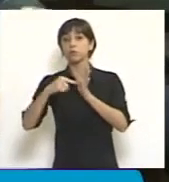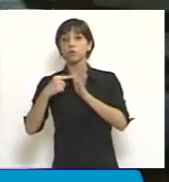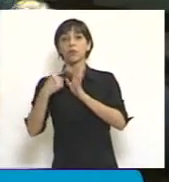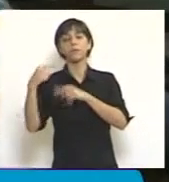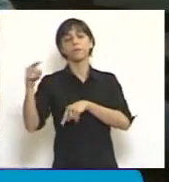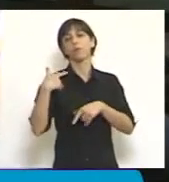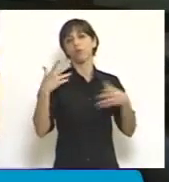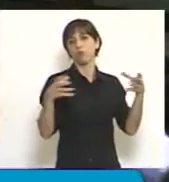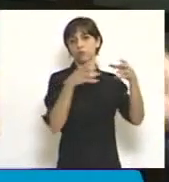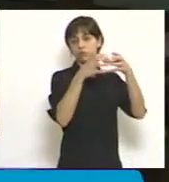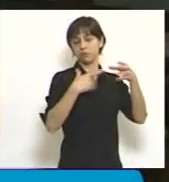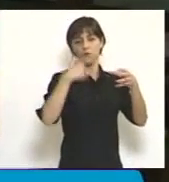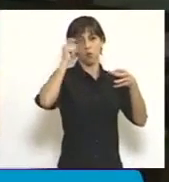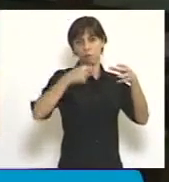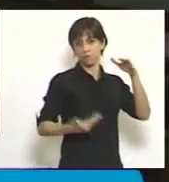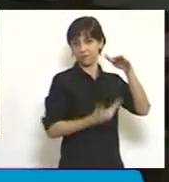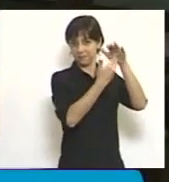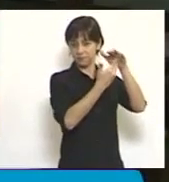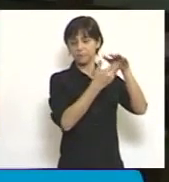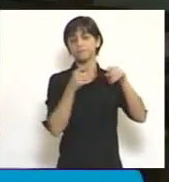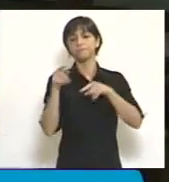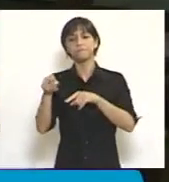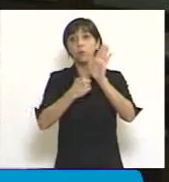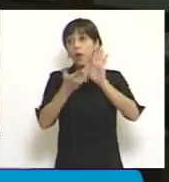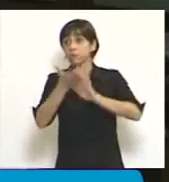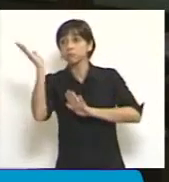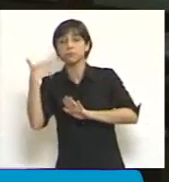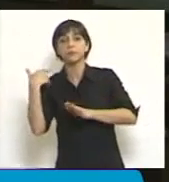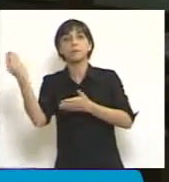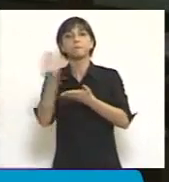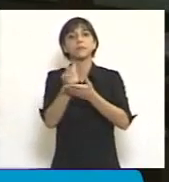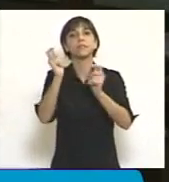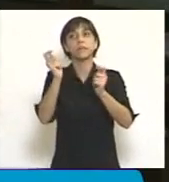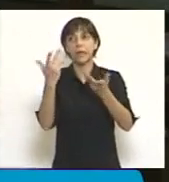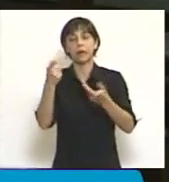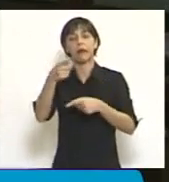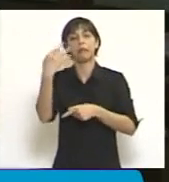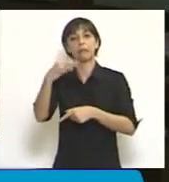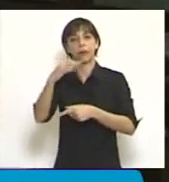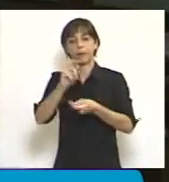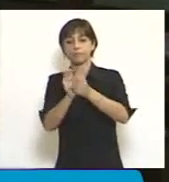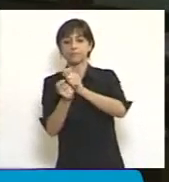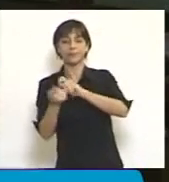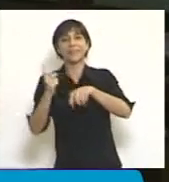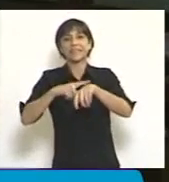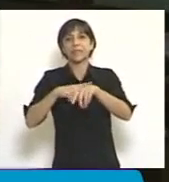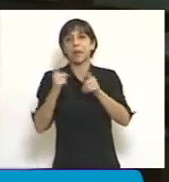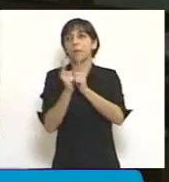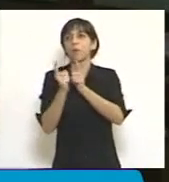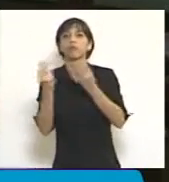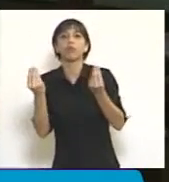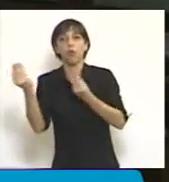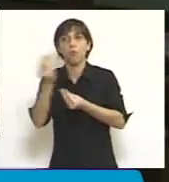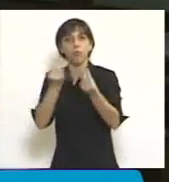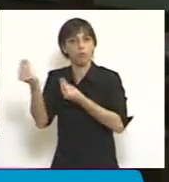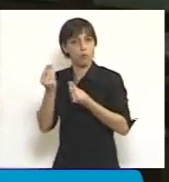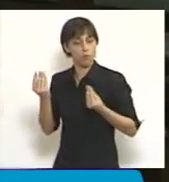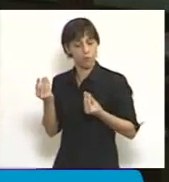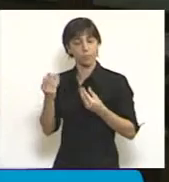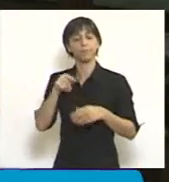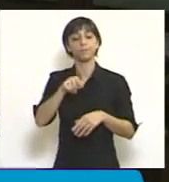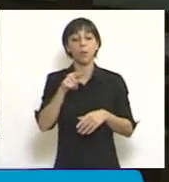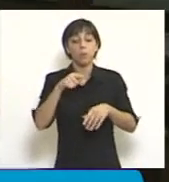Suprema. En efecto, el proyecto se propone modificar el sistema de subrogancias